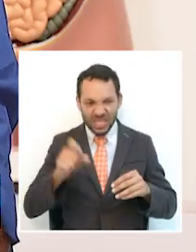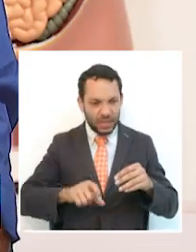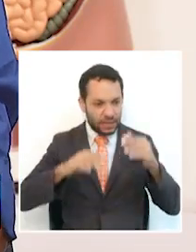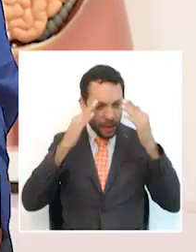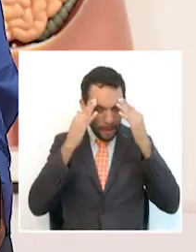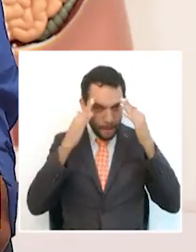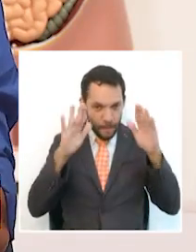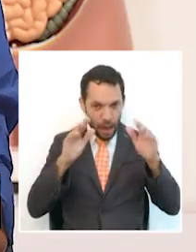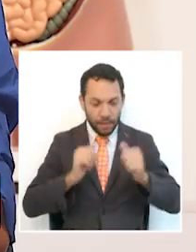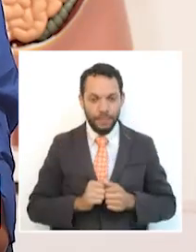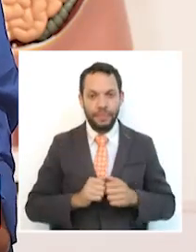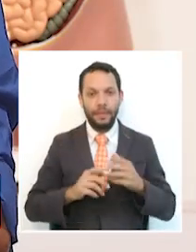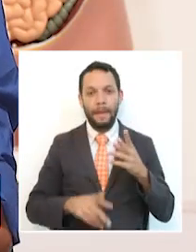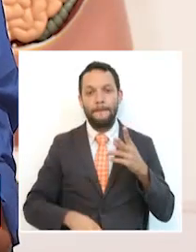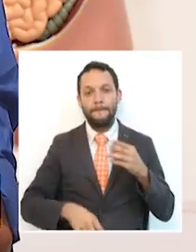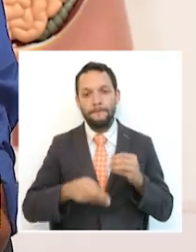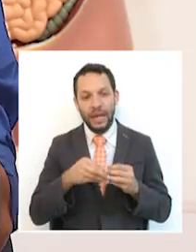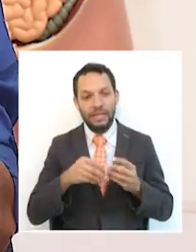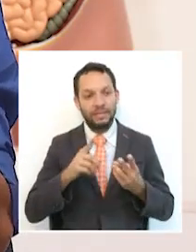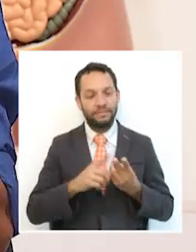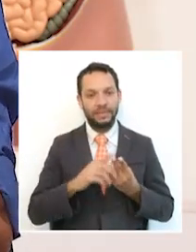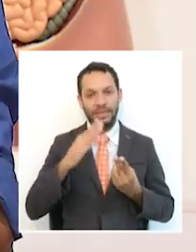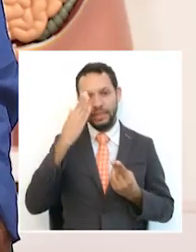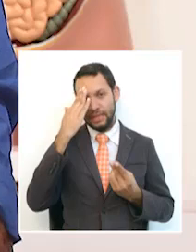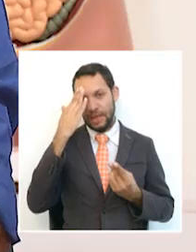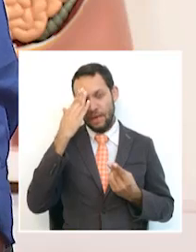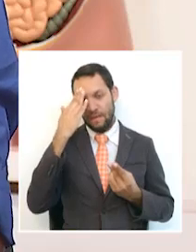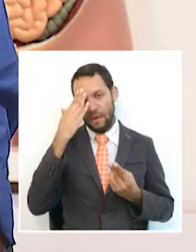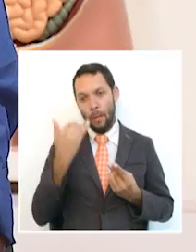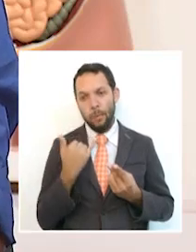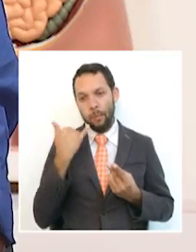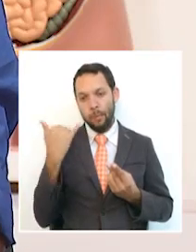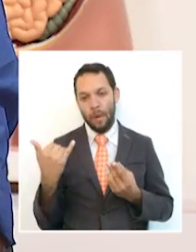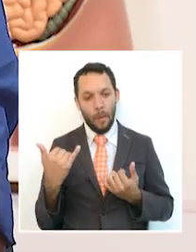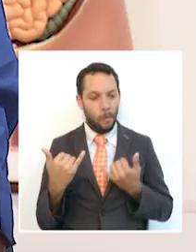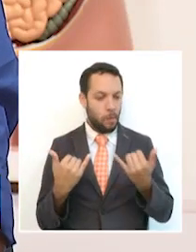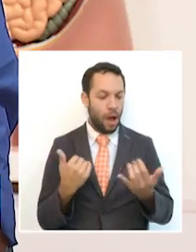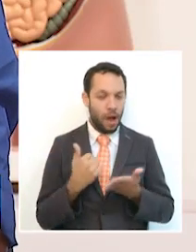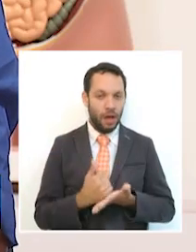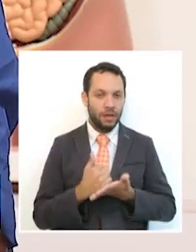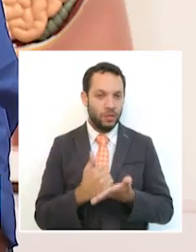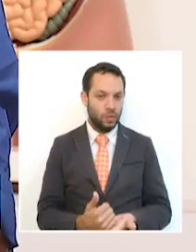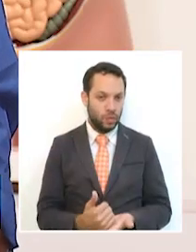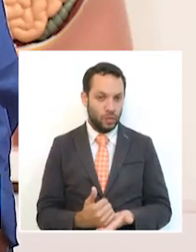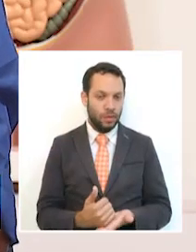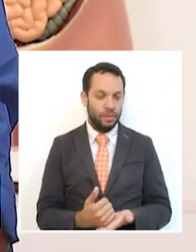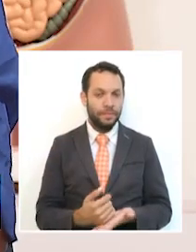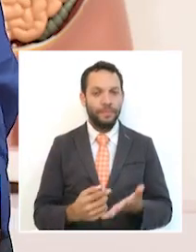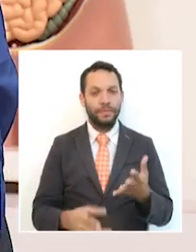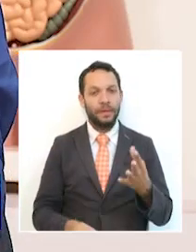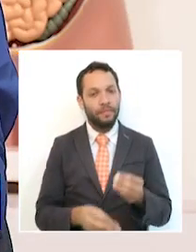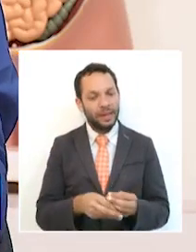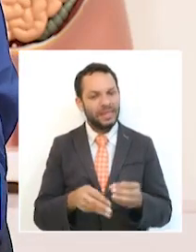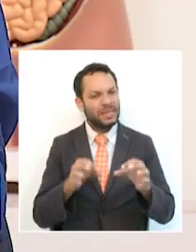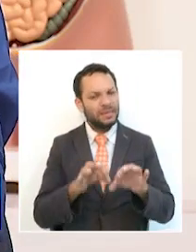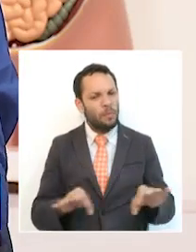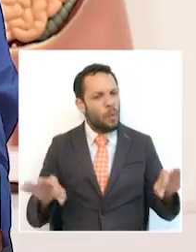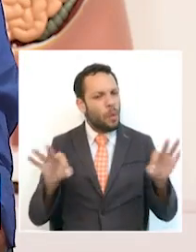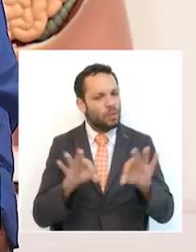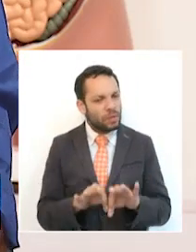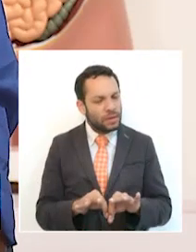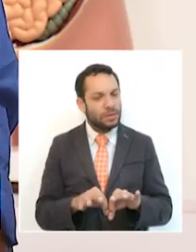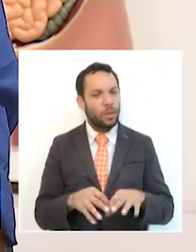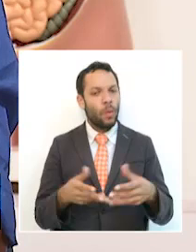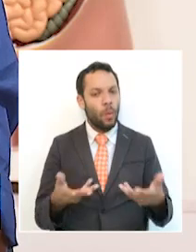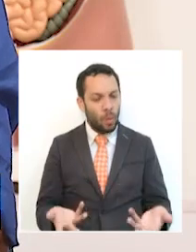medible en cambio saber que me ayuda ya estamos hablando de algo importante cuando yo ya sé qué me